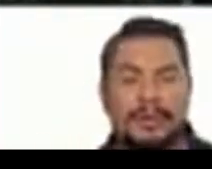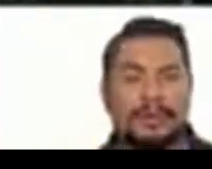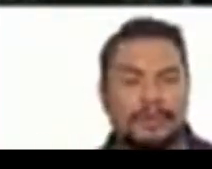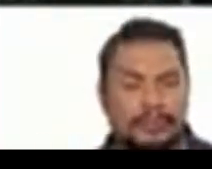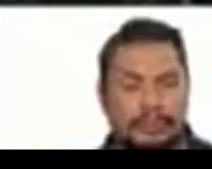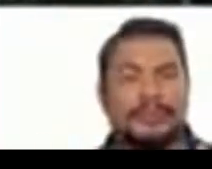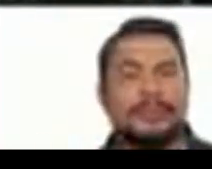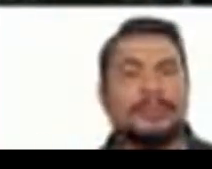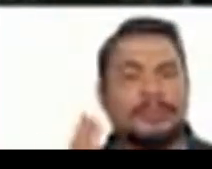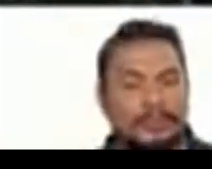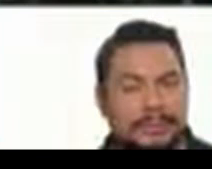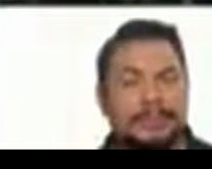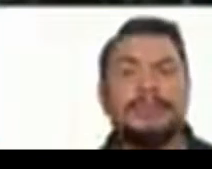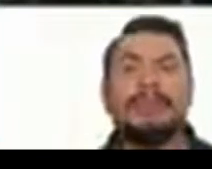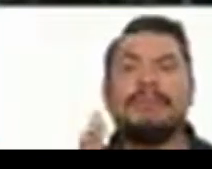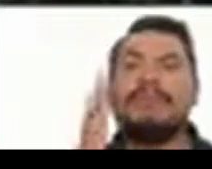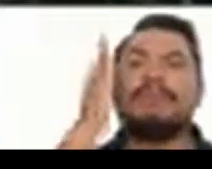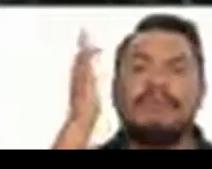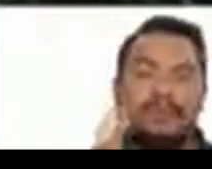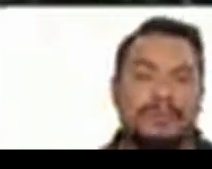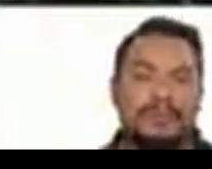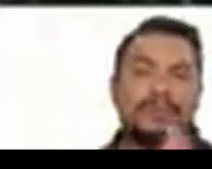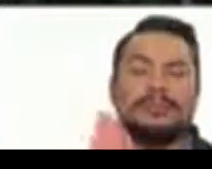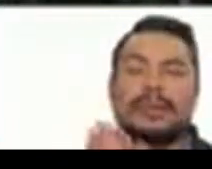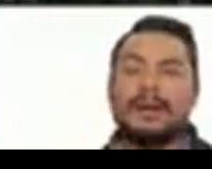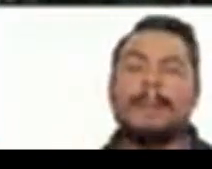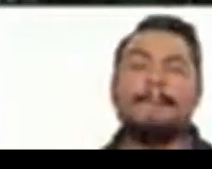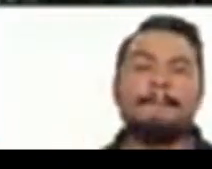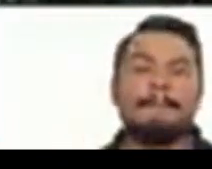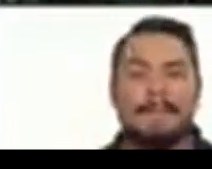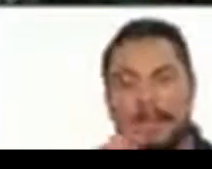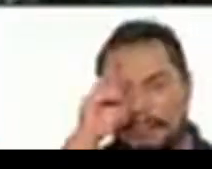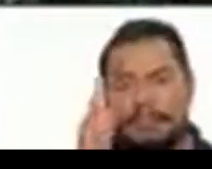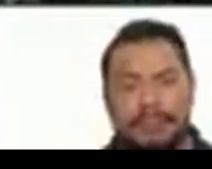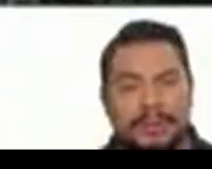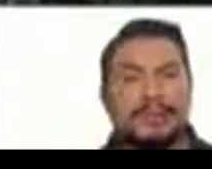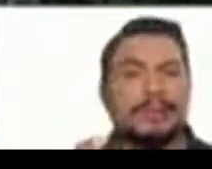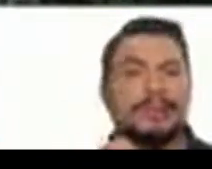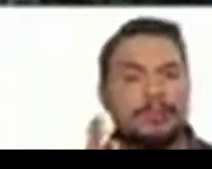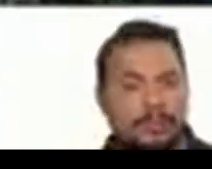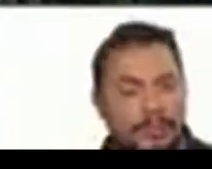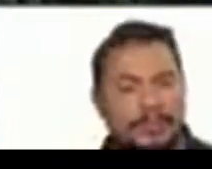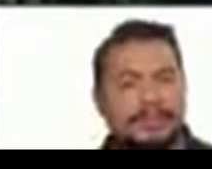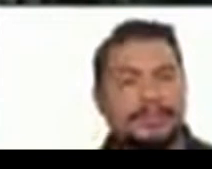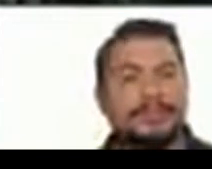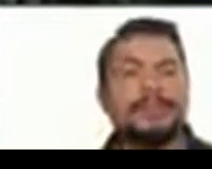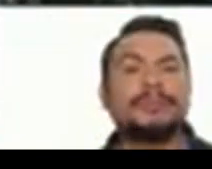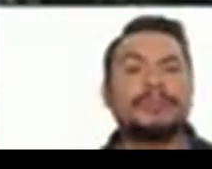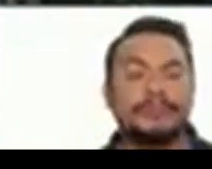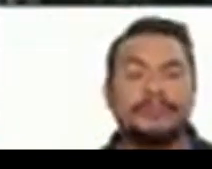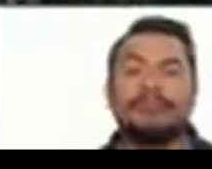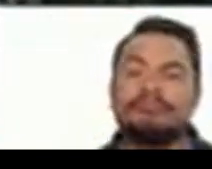democracia y libertad un futuro de desarrollo y bienestar para peruanos y ecuatorianos, poniendo